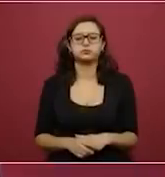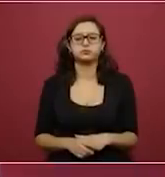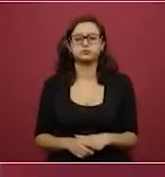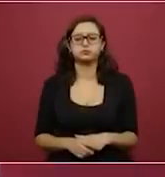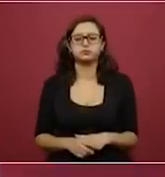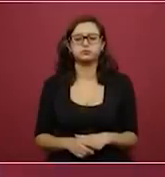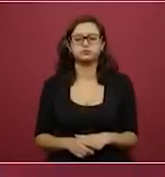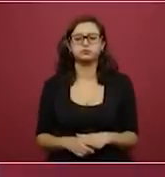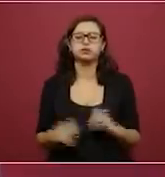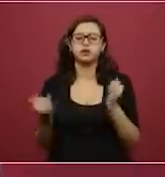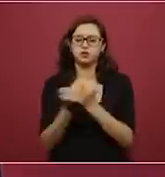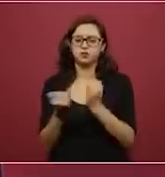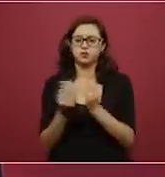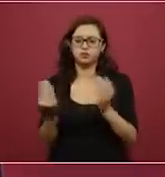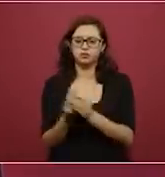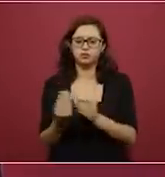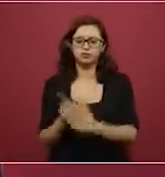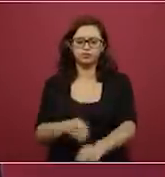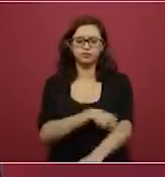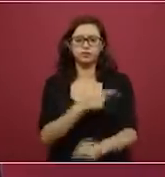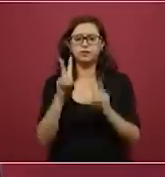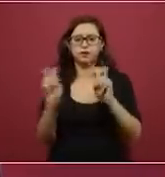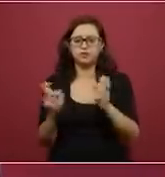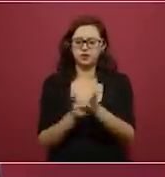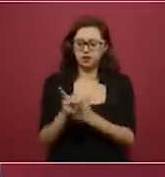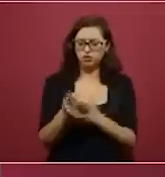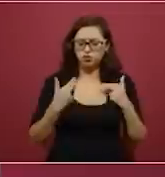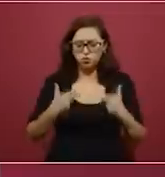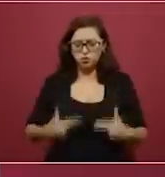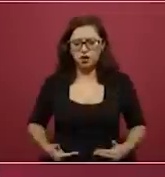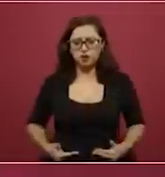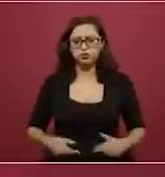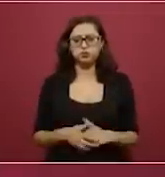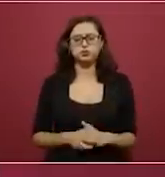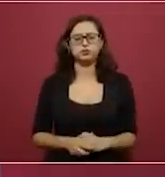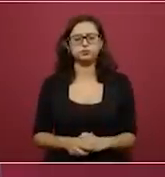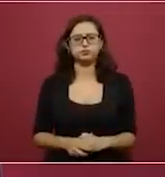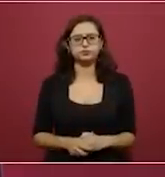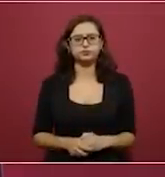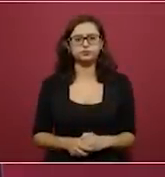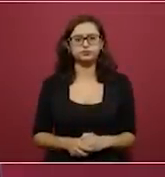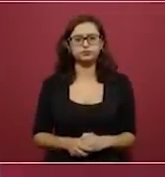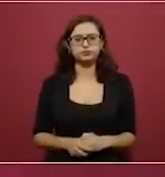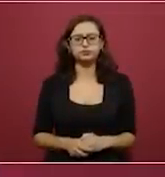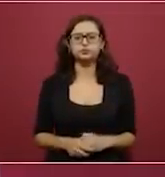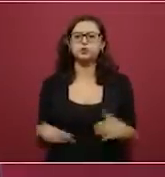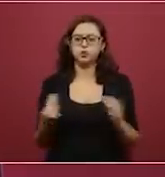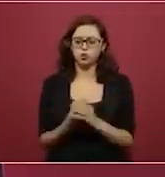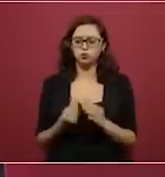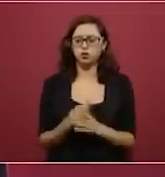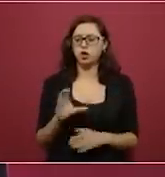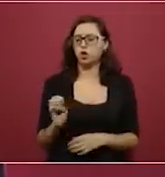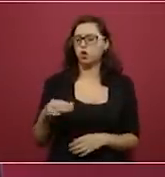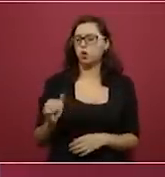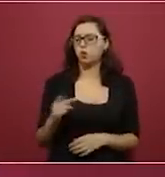tengo un diplomado en derechos humanos el curso de comandos en la